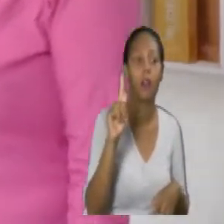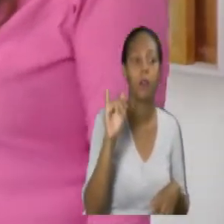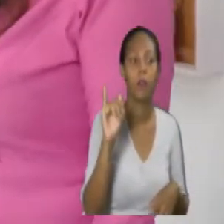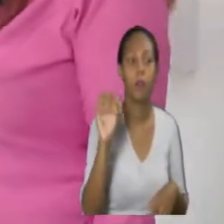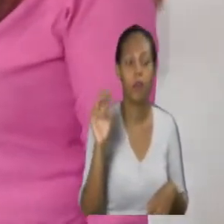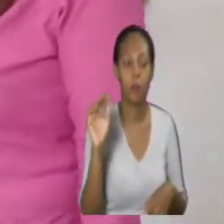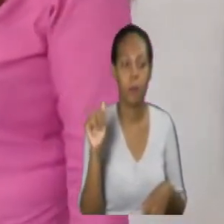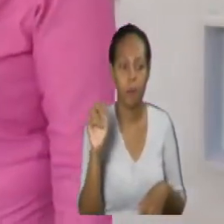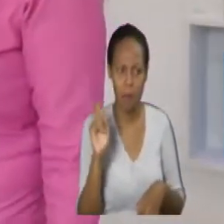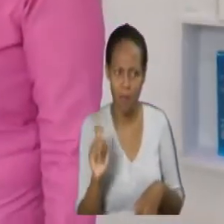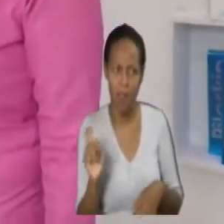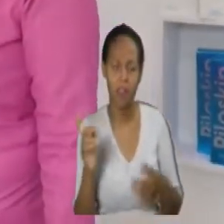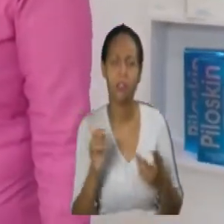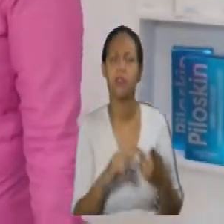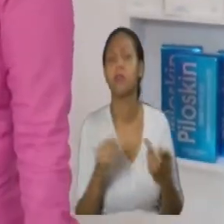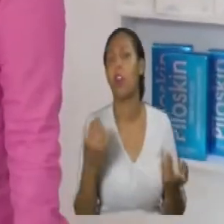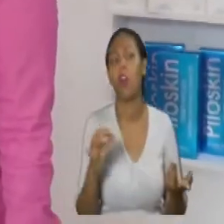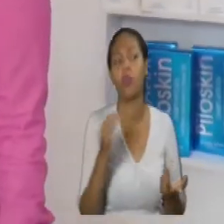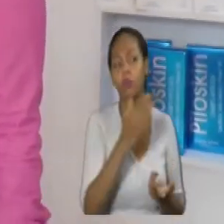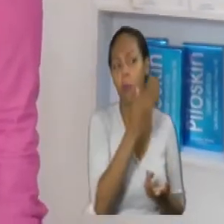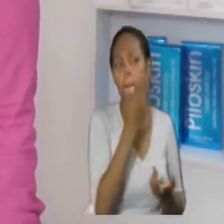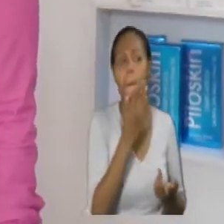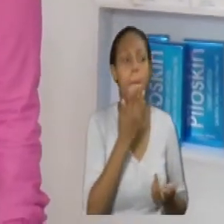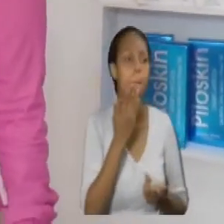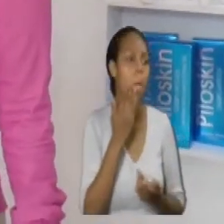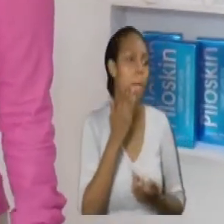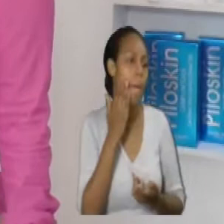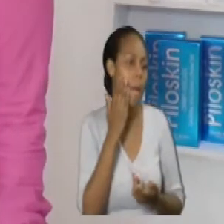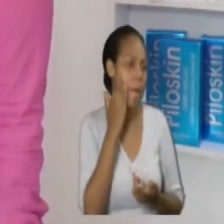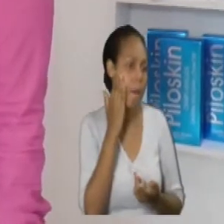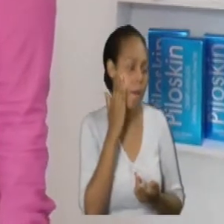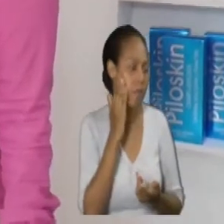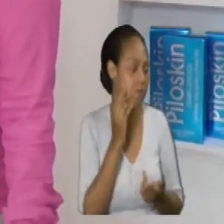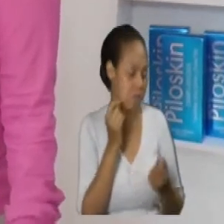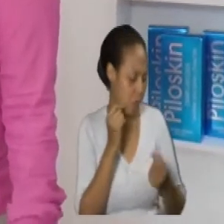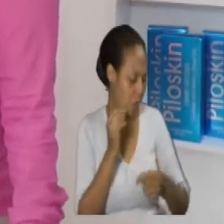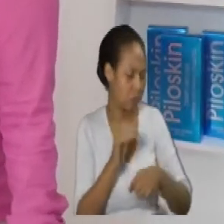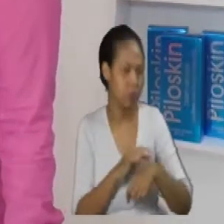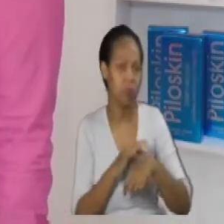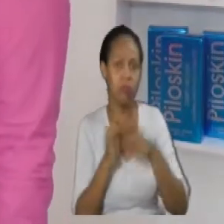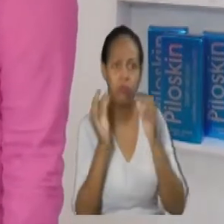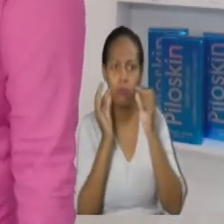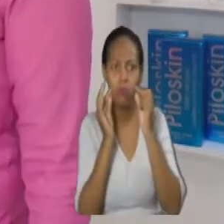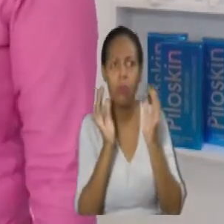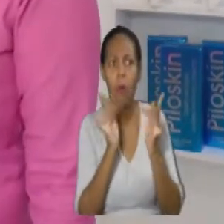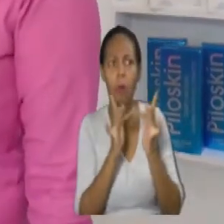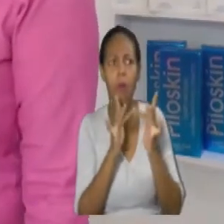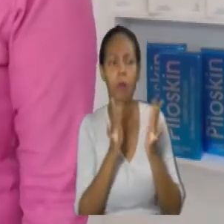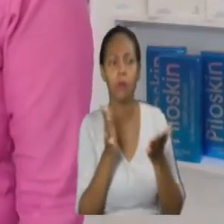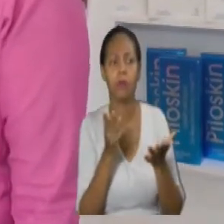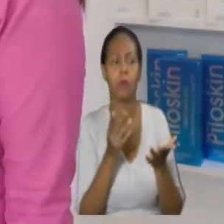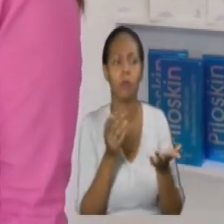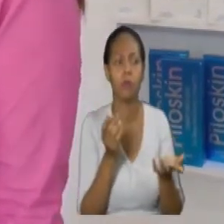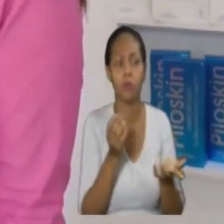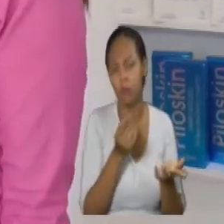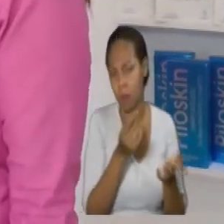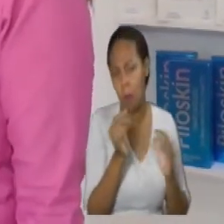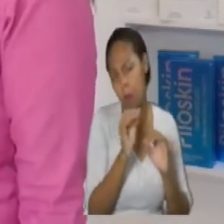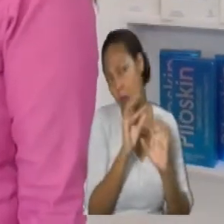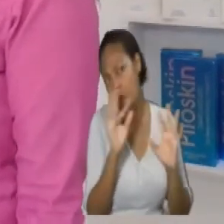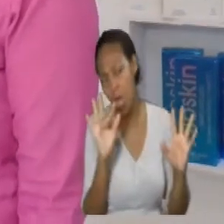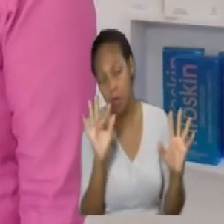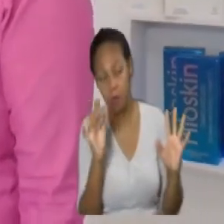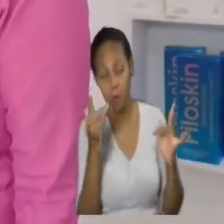Light, polvo faciales para el tono de su piel, si es canela, trigueña,